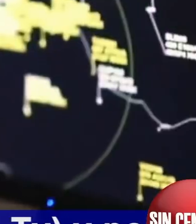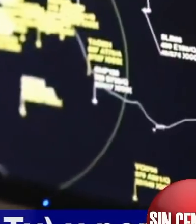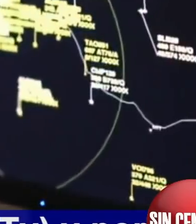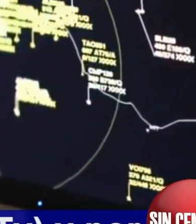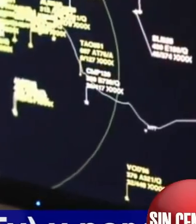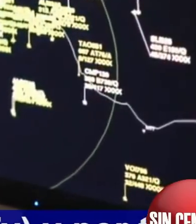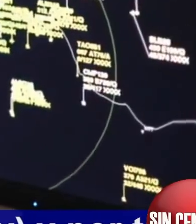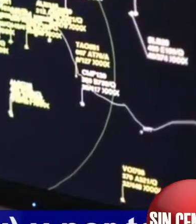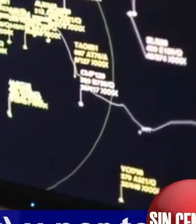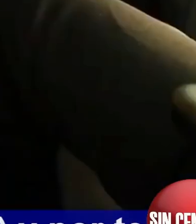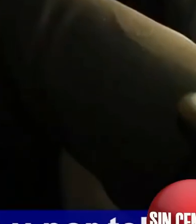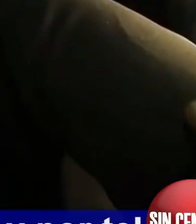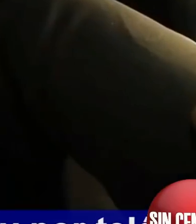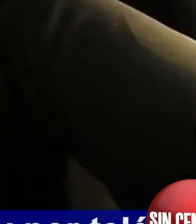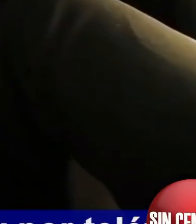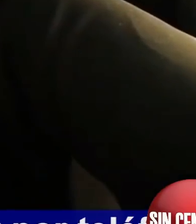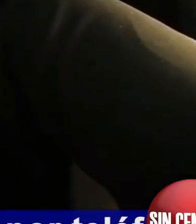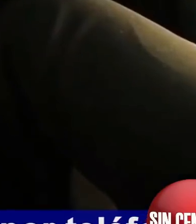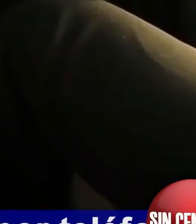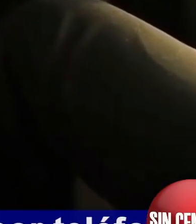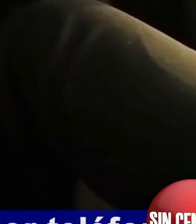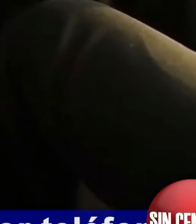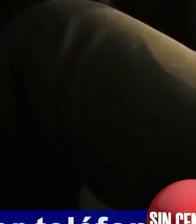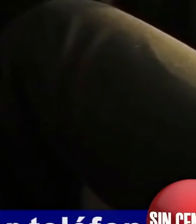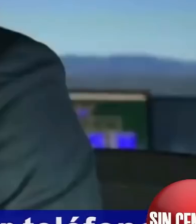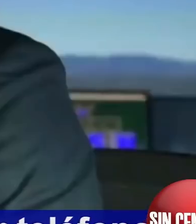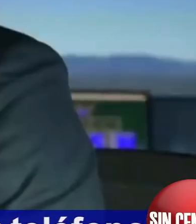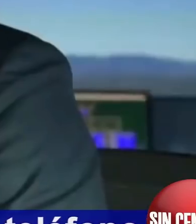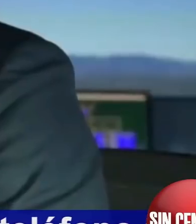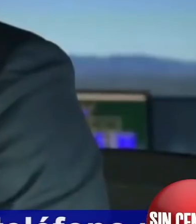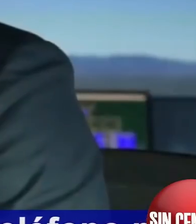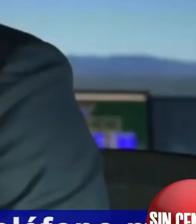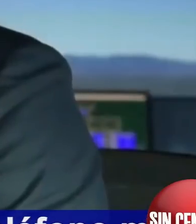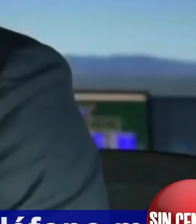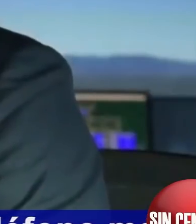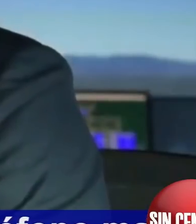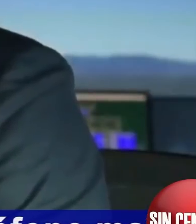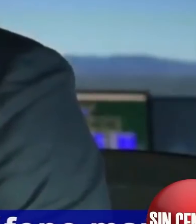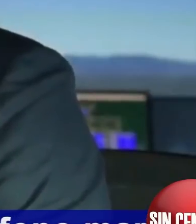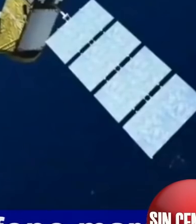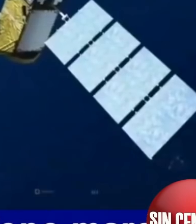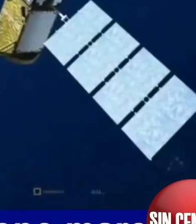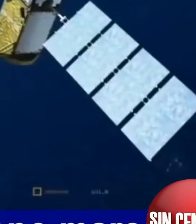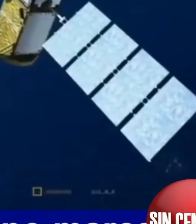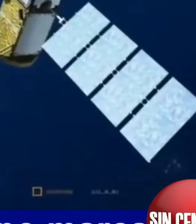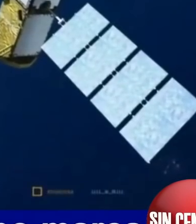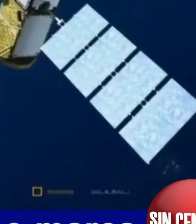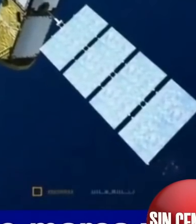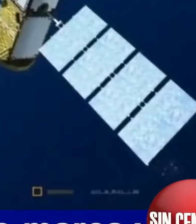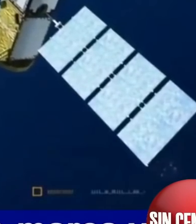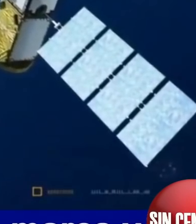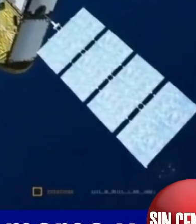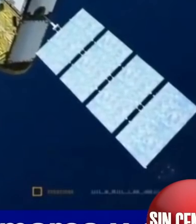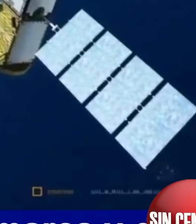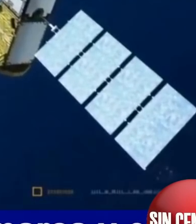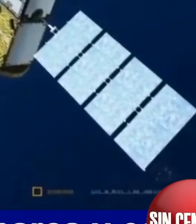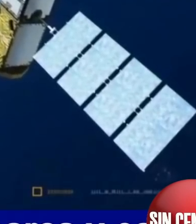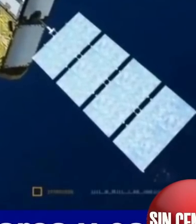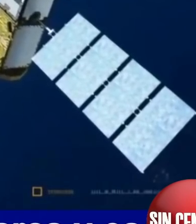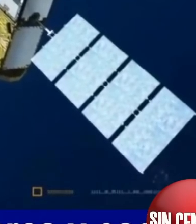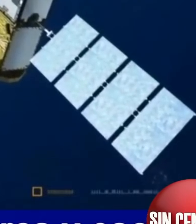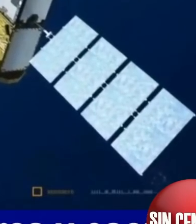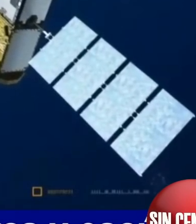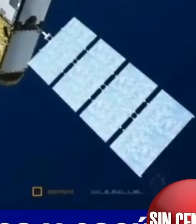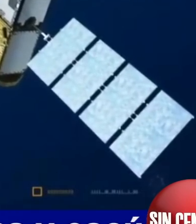en tierra y aire, así como las habilidades mejoradas de pilotos y controladores. El sistema PBN mejorará